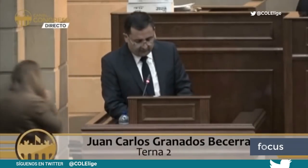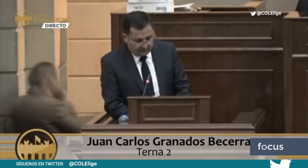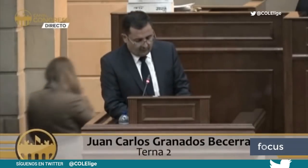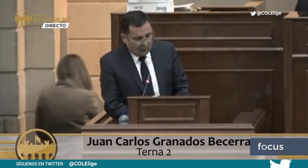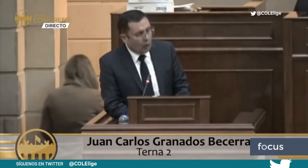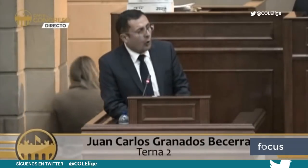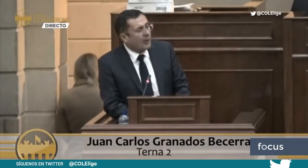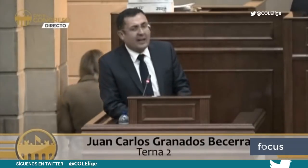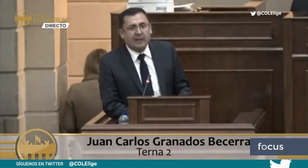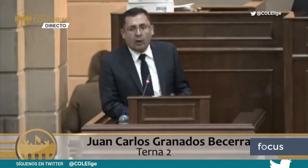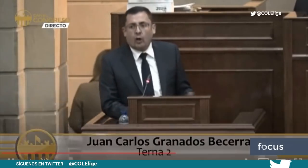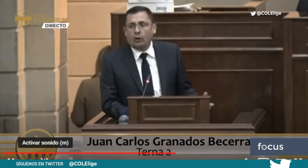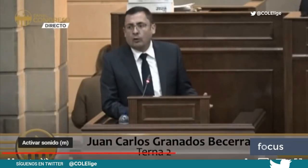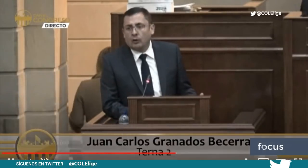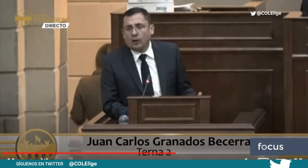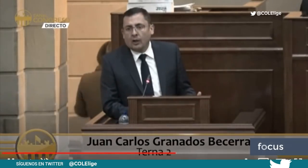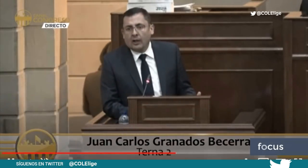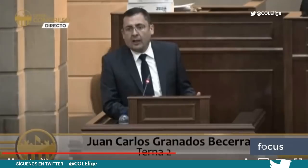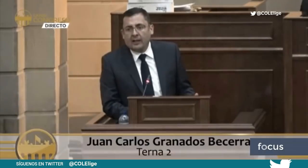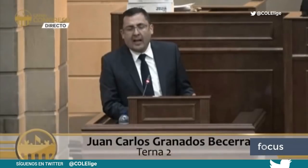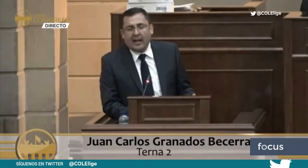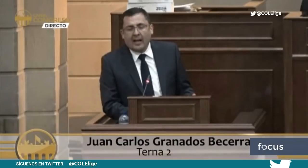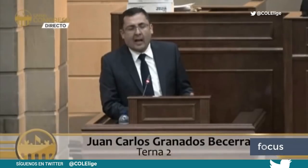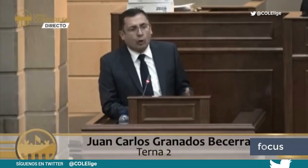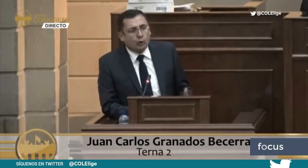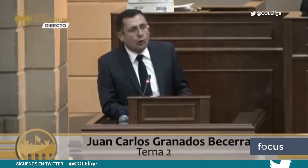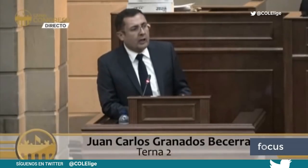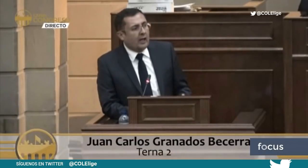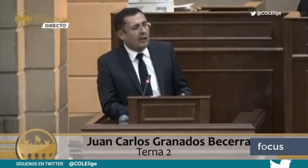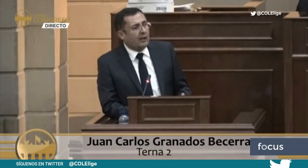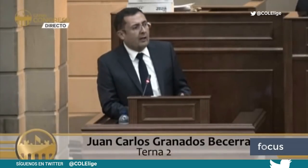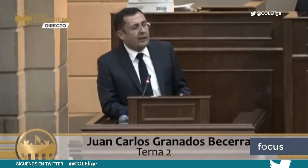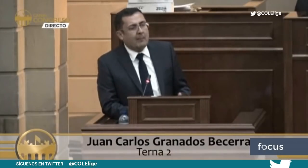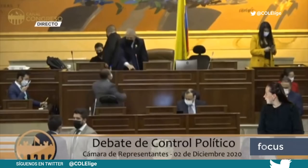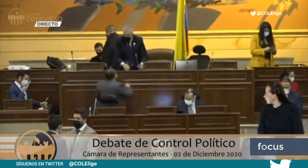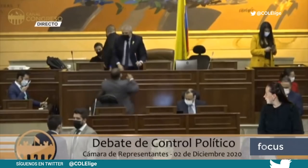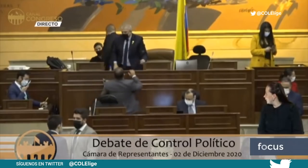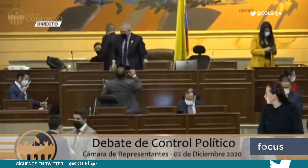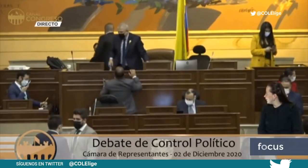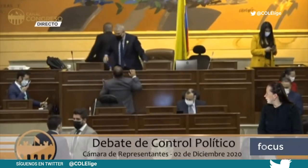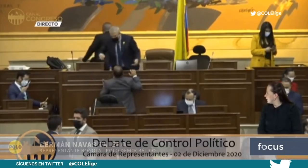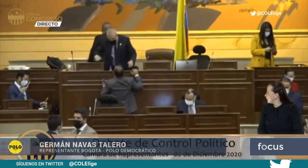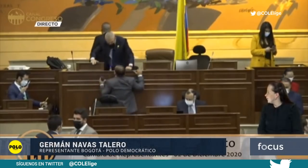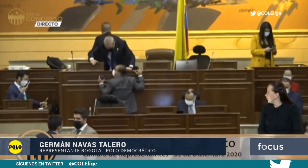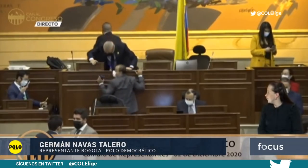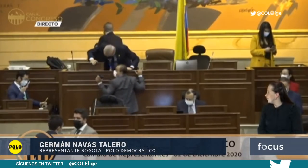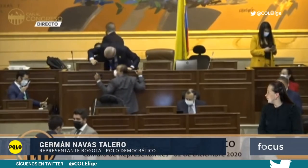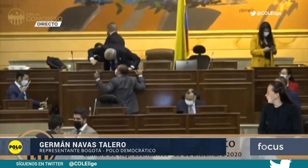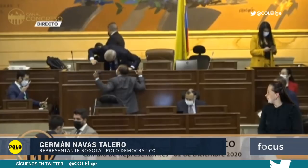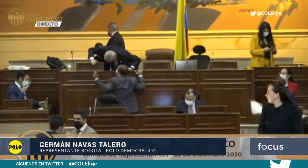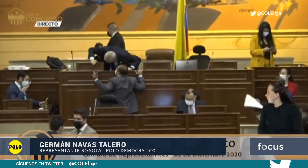cuestionado excontralor de Bogotá, Juan Carlos Granados, inmerso en el escándalo de la multinacional Odebrecht.